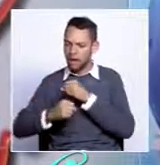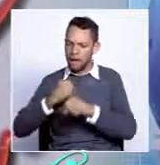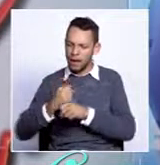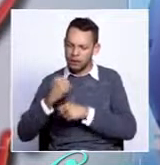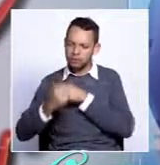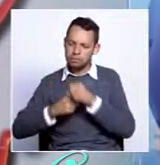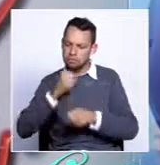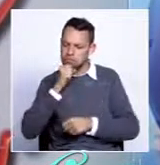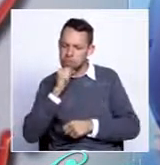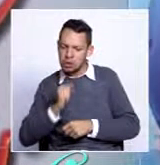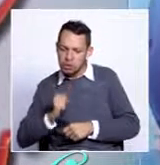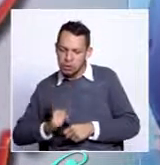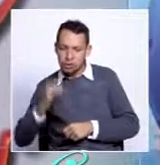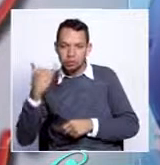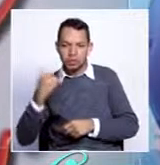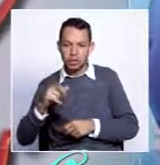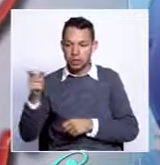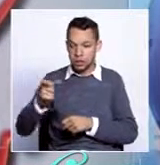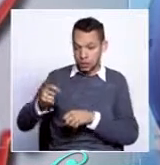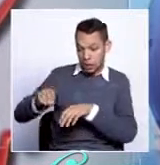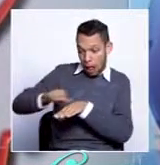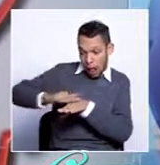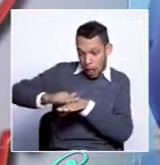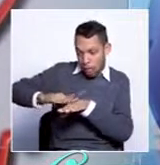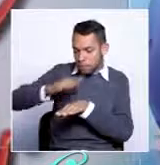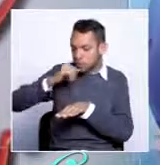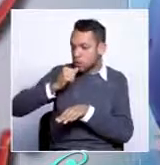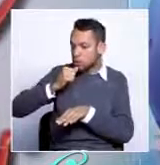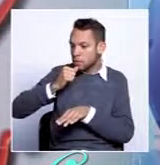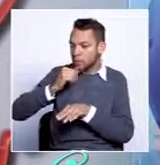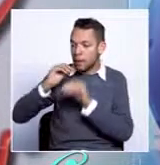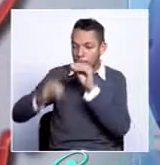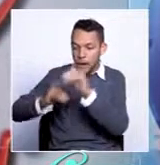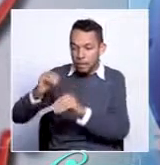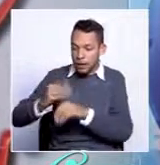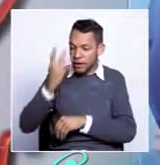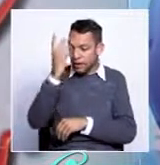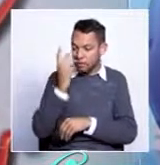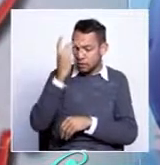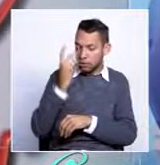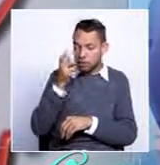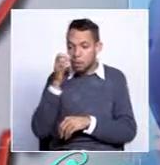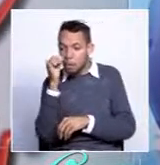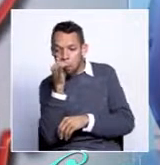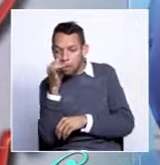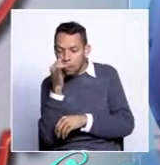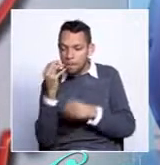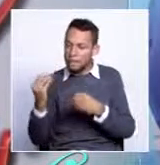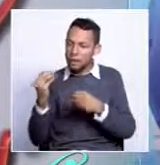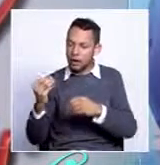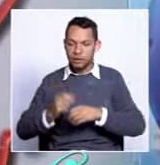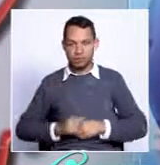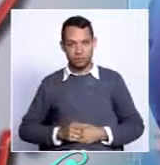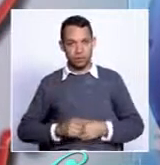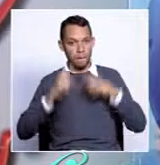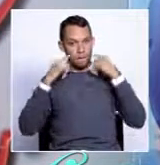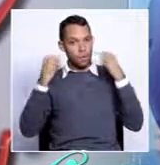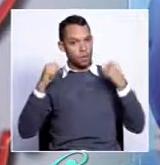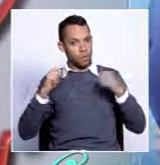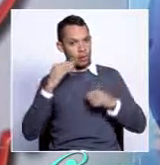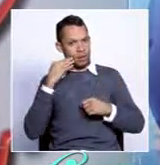a la suya ya no necesita ya no le hacemos ese examen ginecológico muy preocupada a